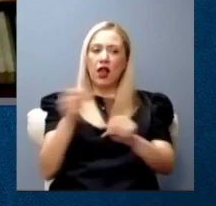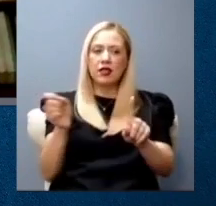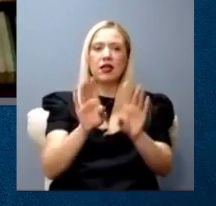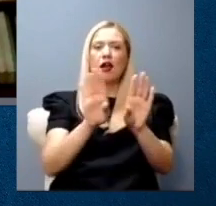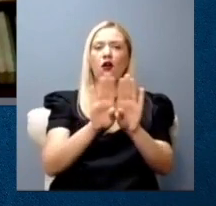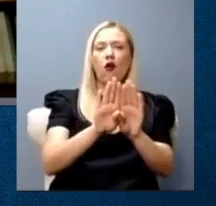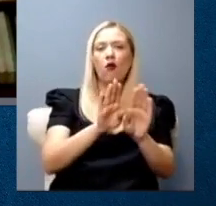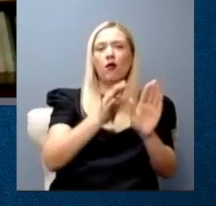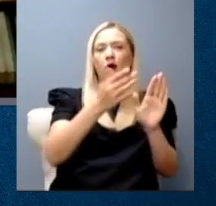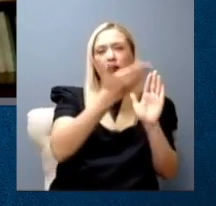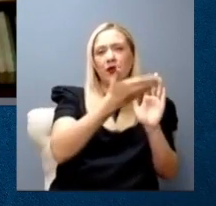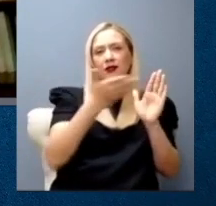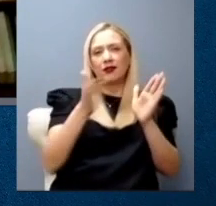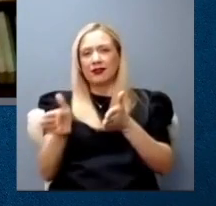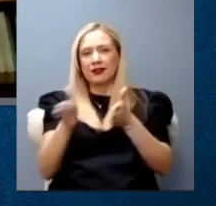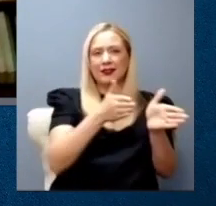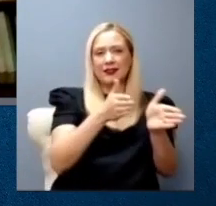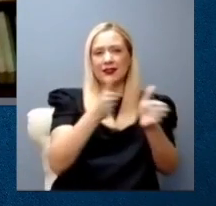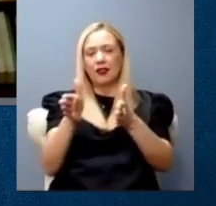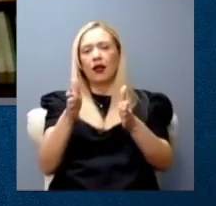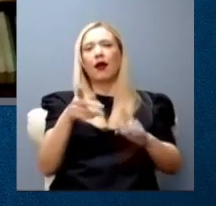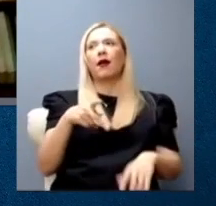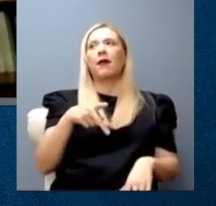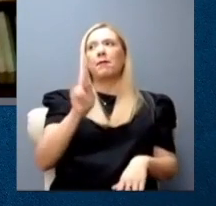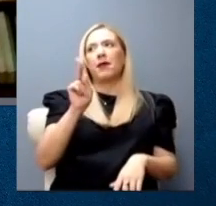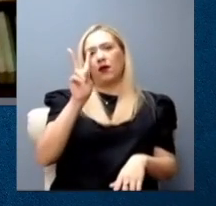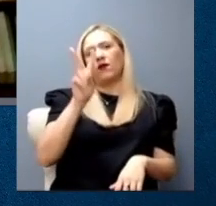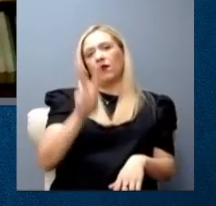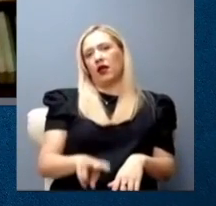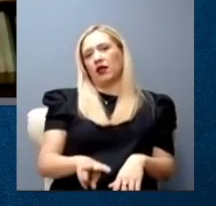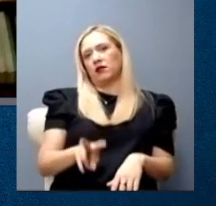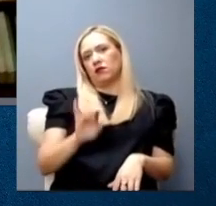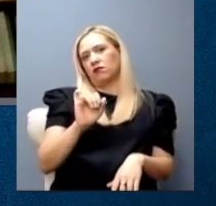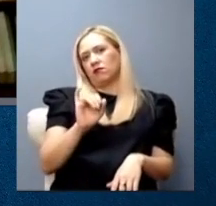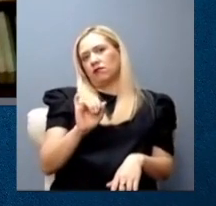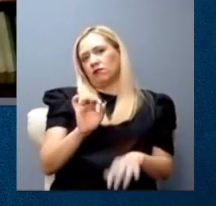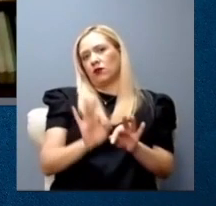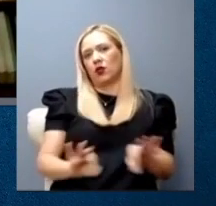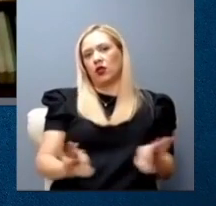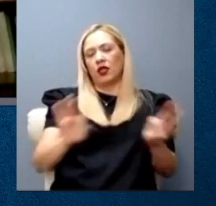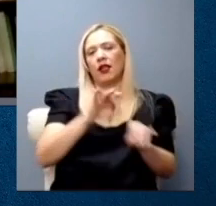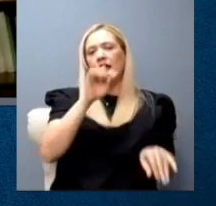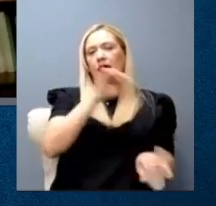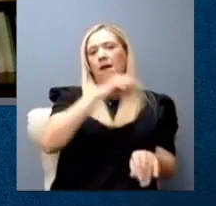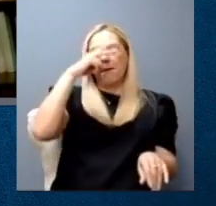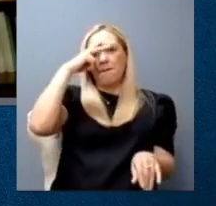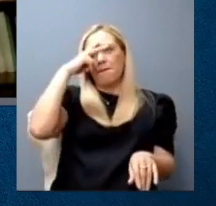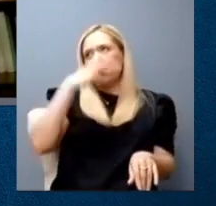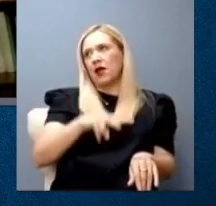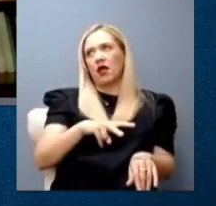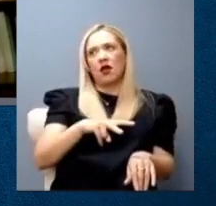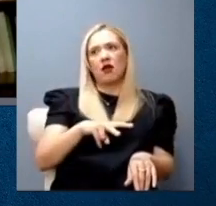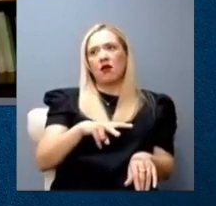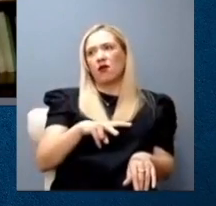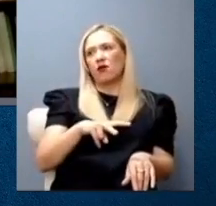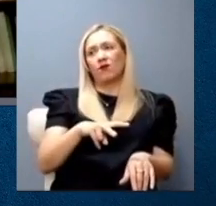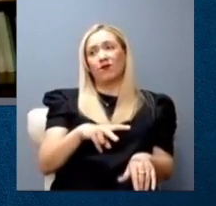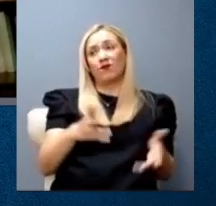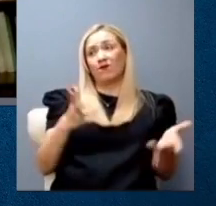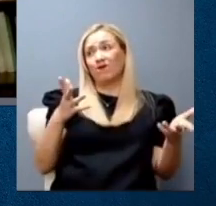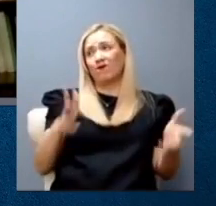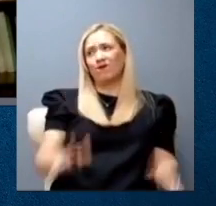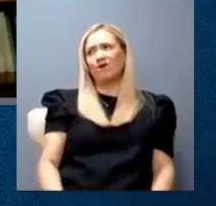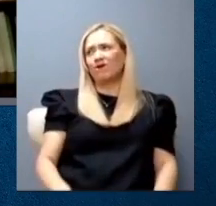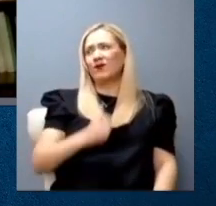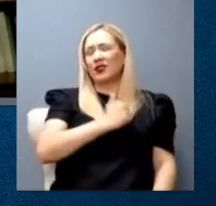Pero también es importante reconocer y retener aquí que en México siguen siendo muy preocupantes el número y el volumen